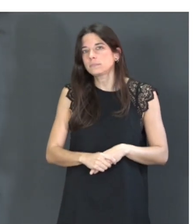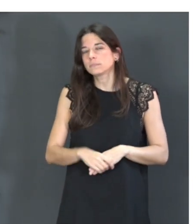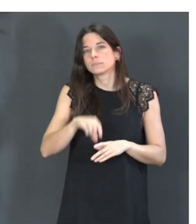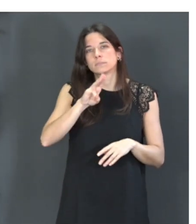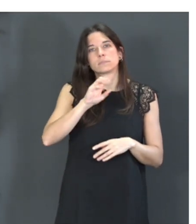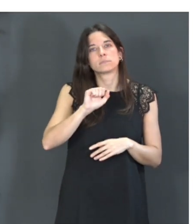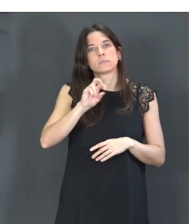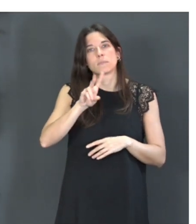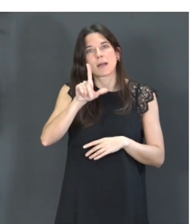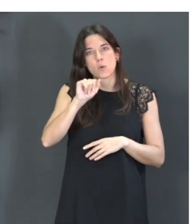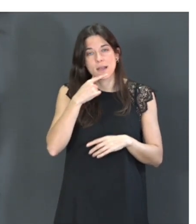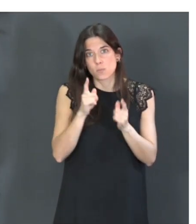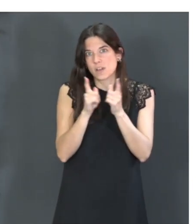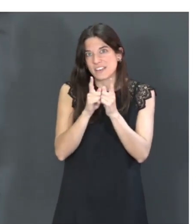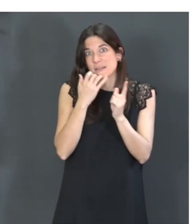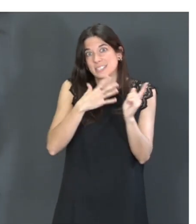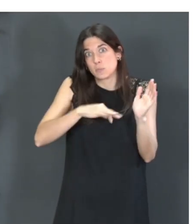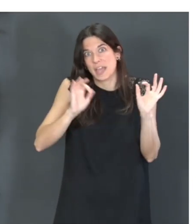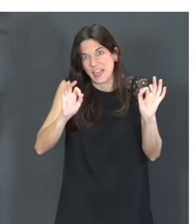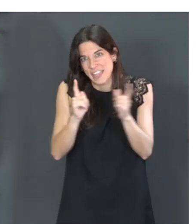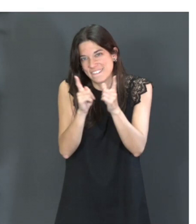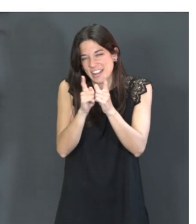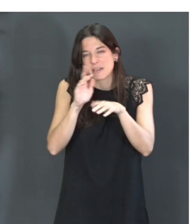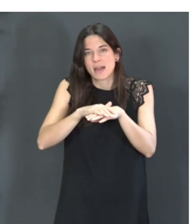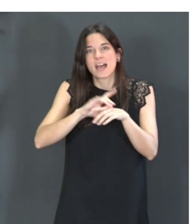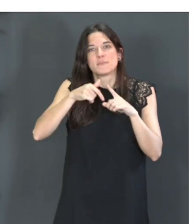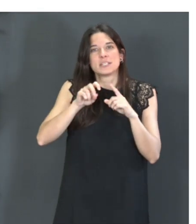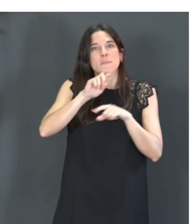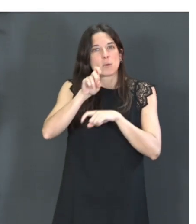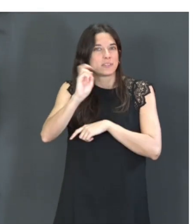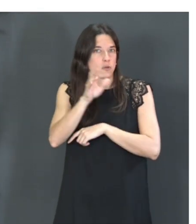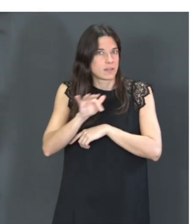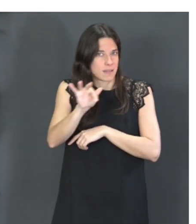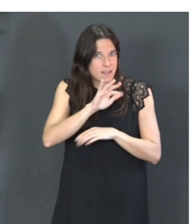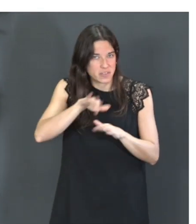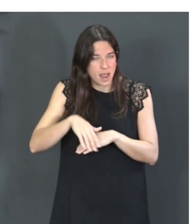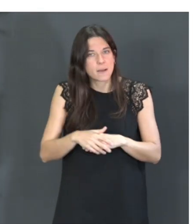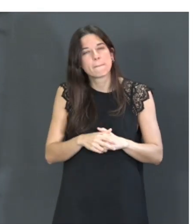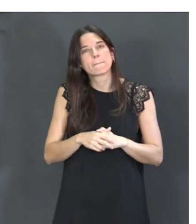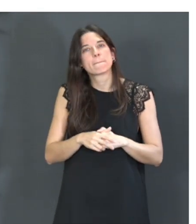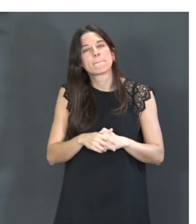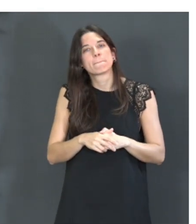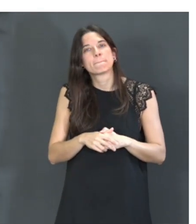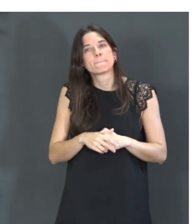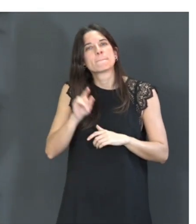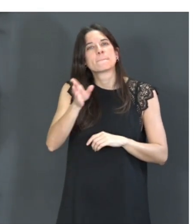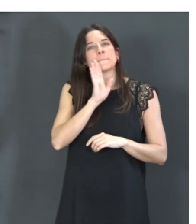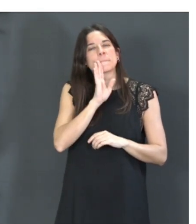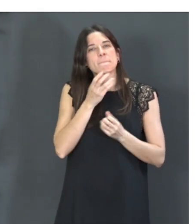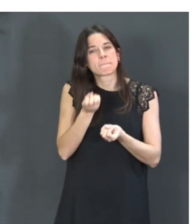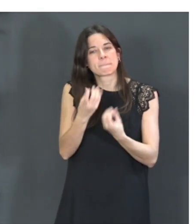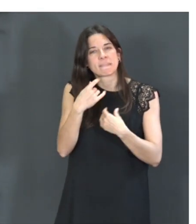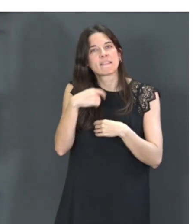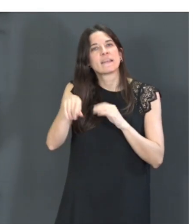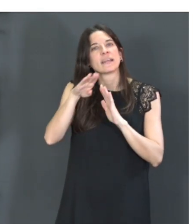Paula, brevemente, si puede ser, así nos da tiempo luego a otra pregunta final. Nos has hablado bastante de la